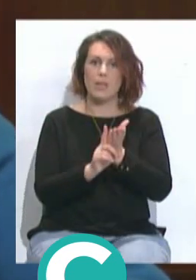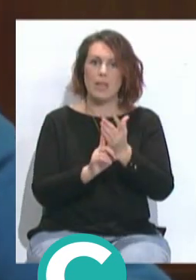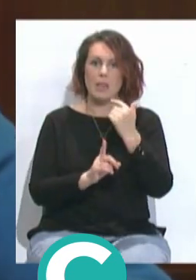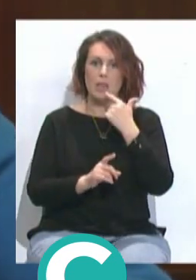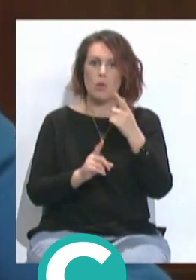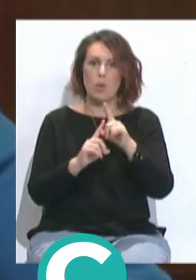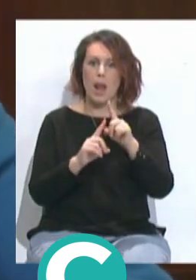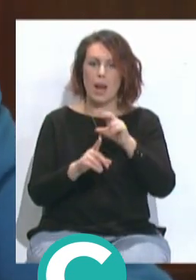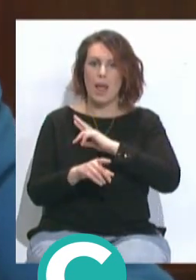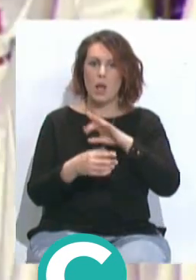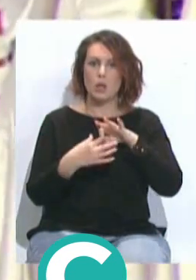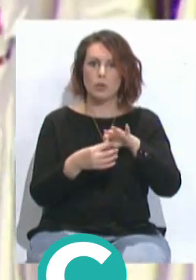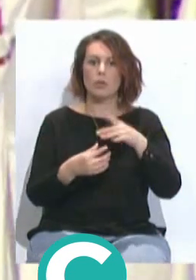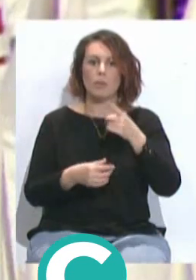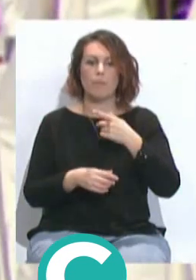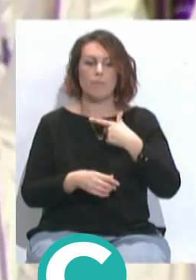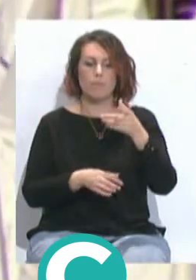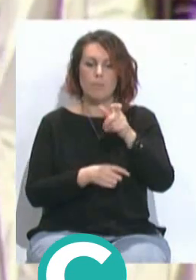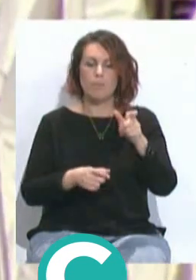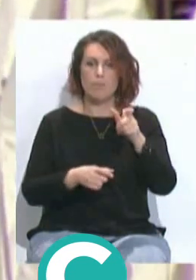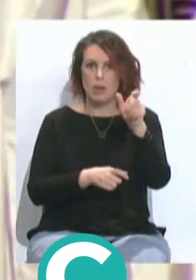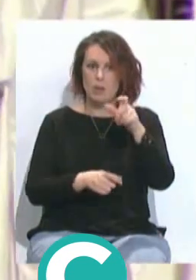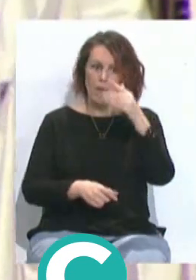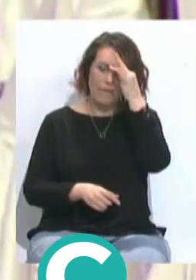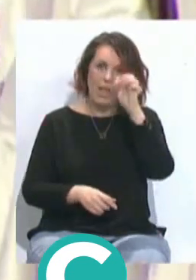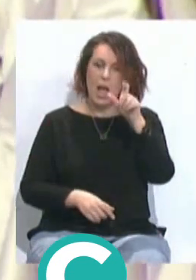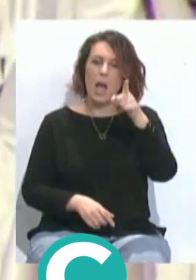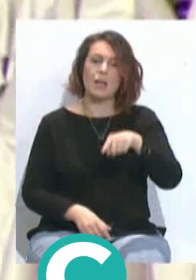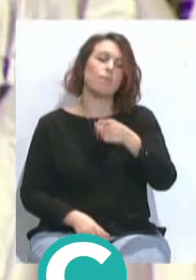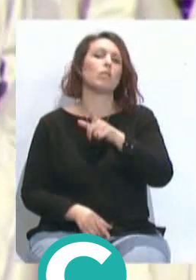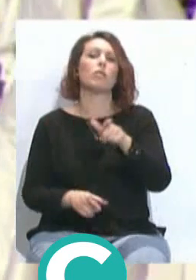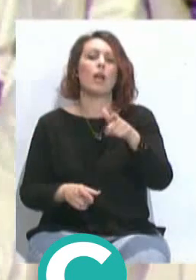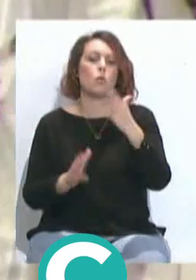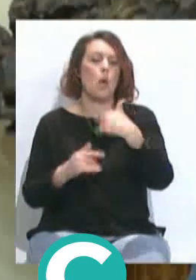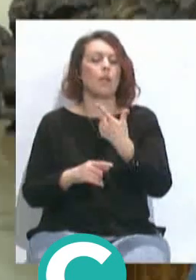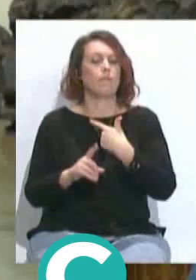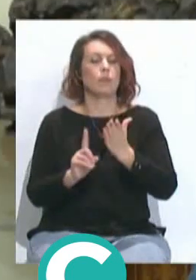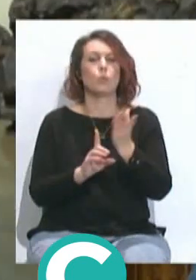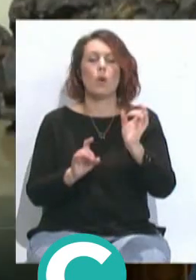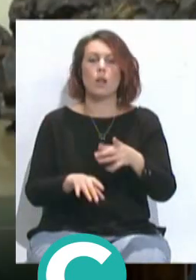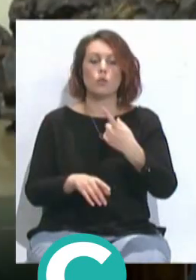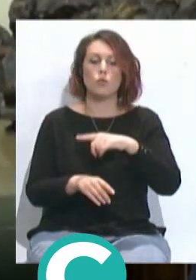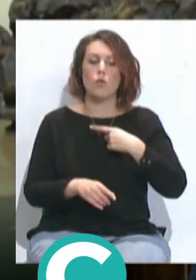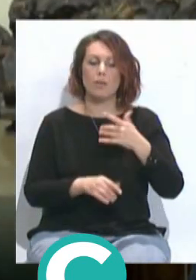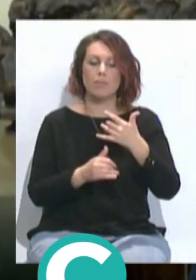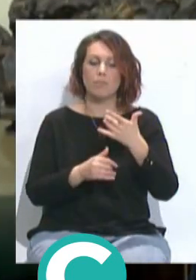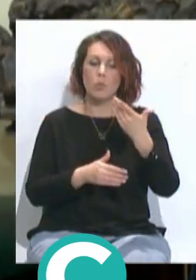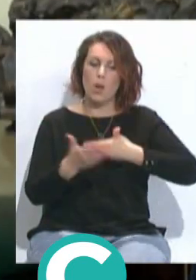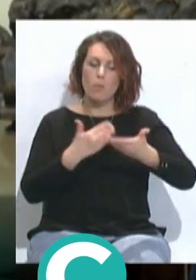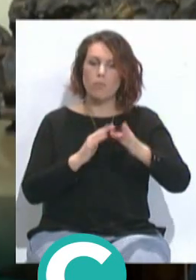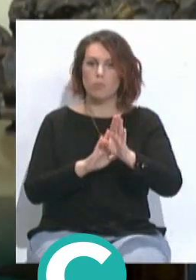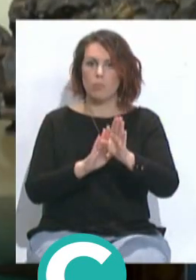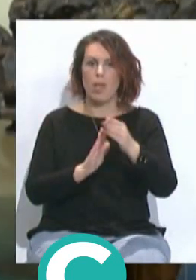digo, a los religiosos, a los creyentes, sino a aquellos que no lo somos. Pues seguimos en esa línea de colaboración, agradecer tanto